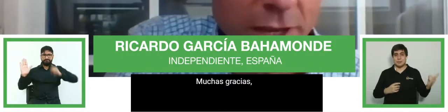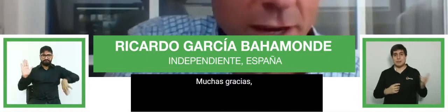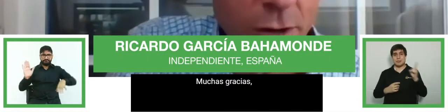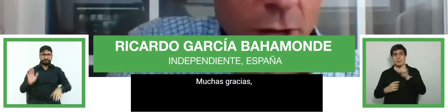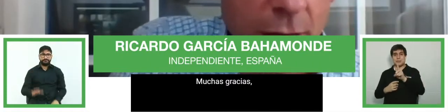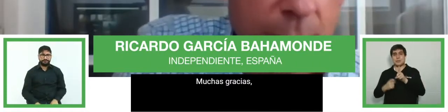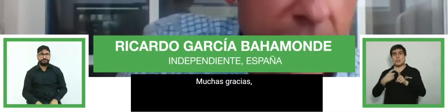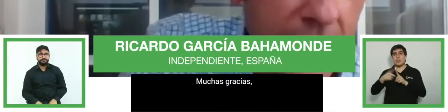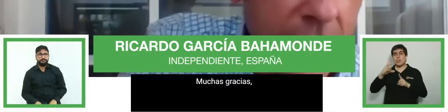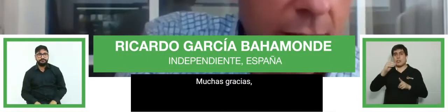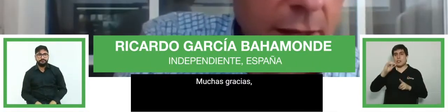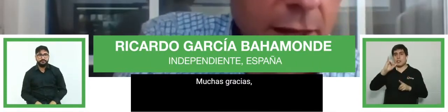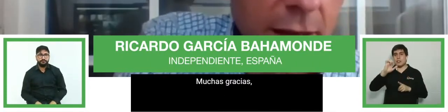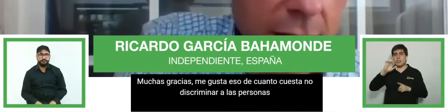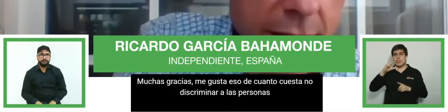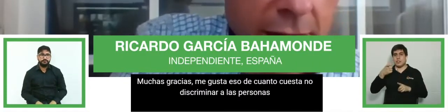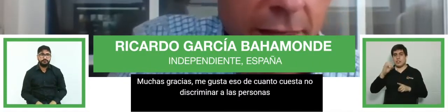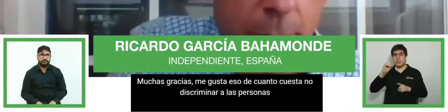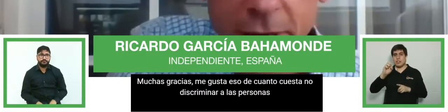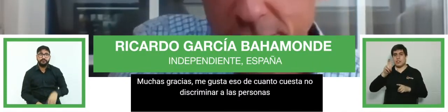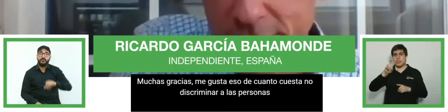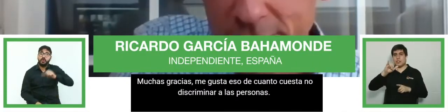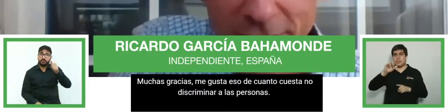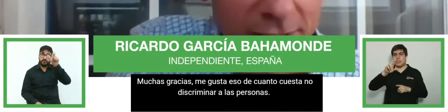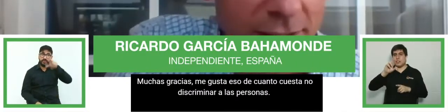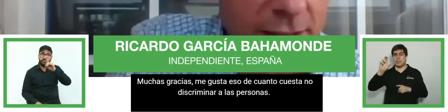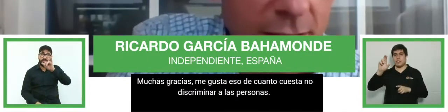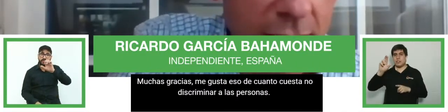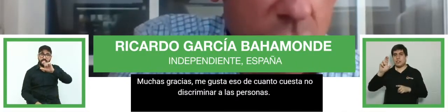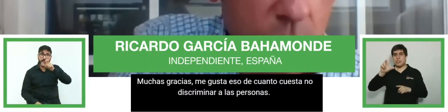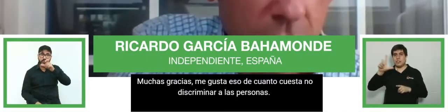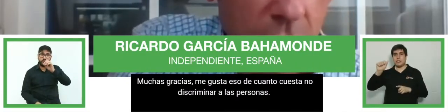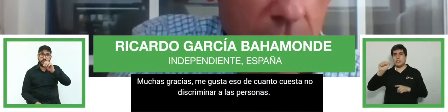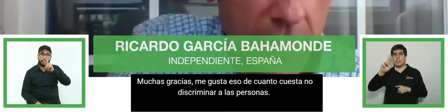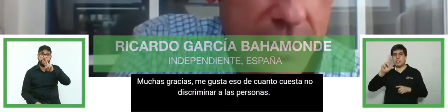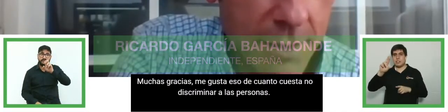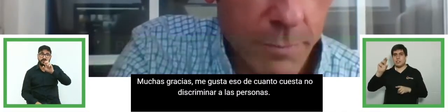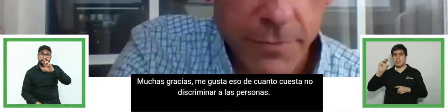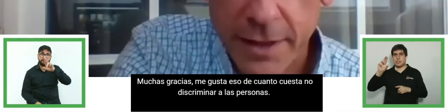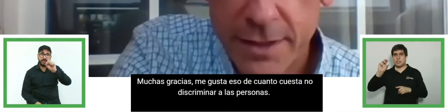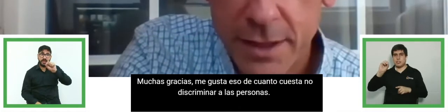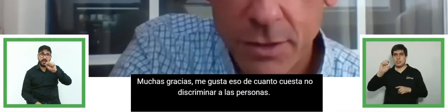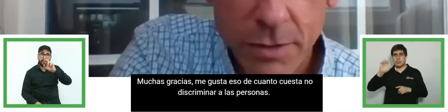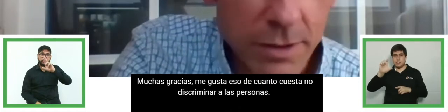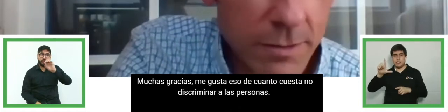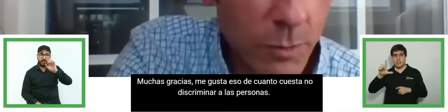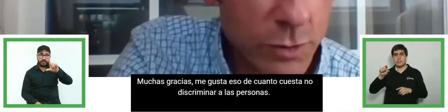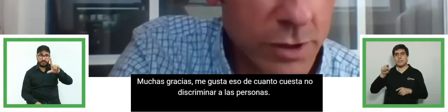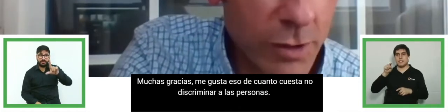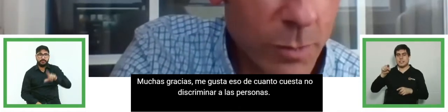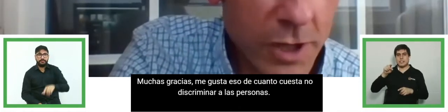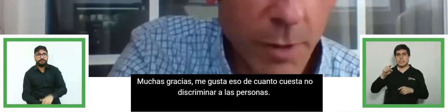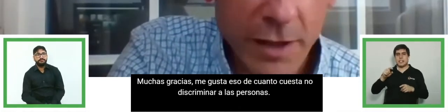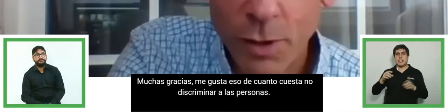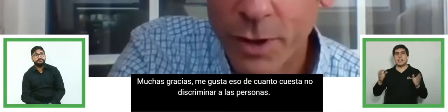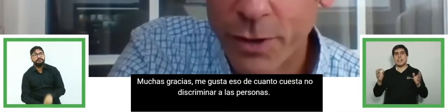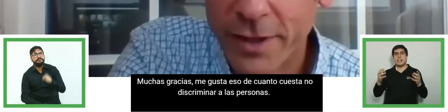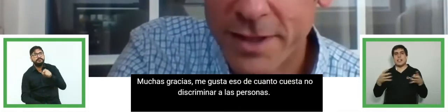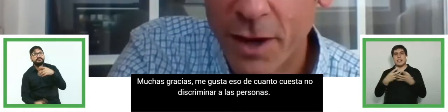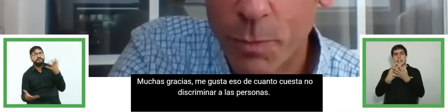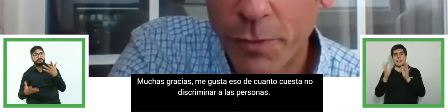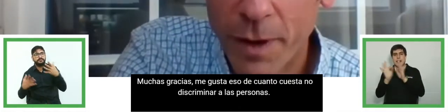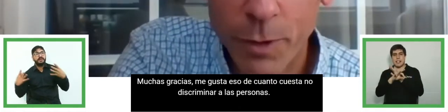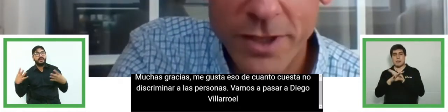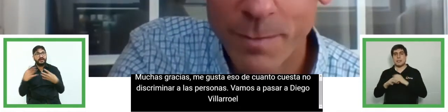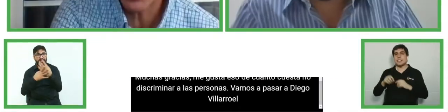Diego Villarroel, de Red APIs, que es un proyecto, la verdad es que fantástico, llevo muchos años observándolo.